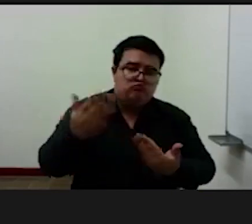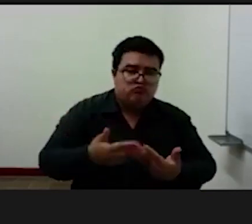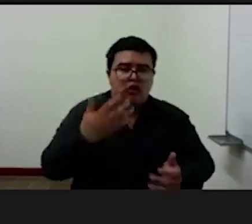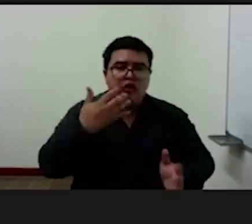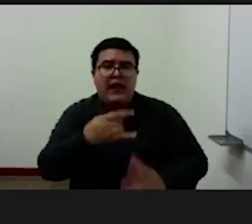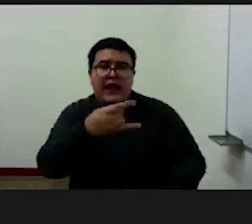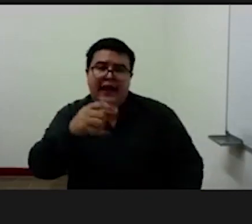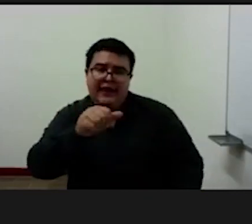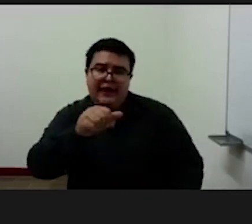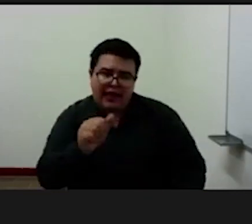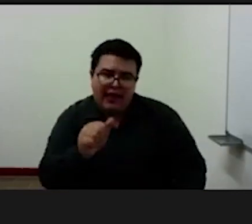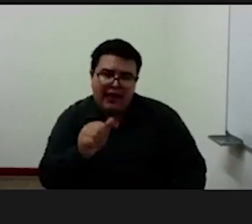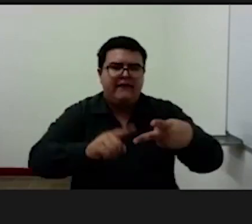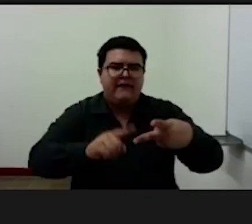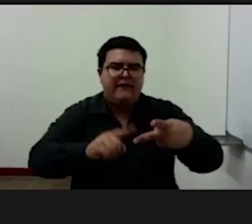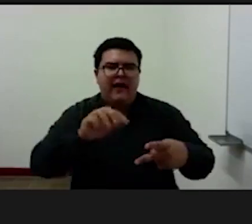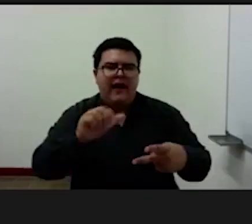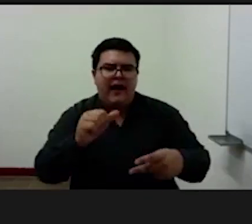Adidas, que